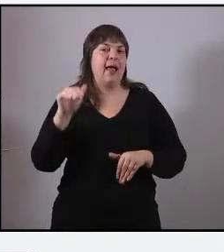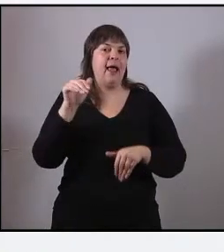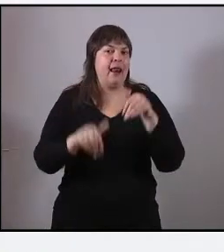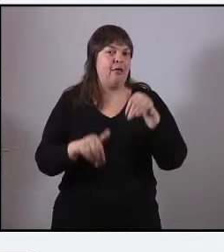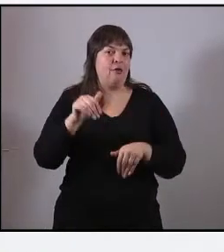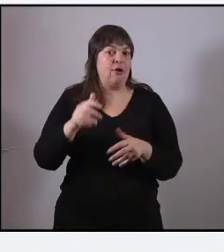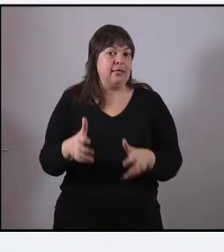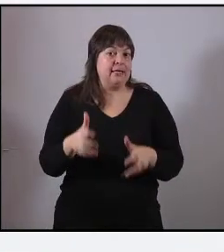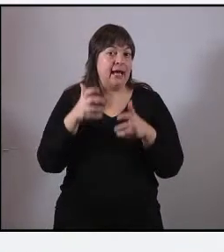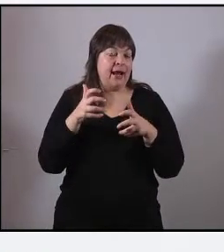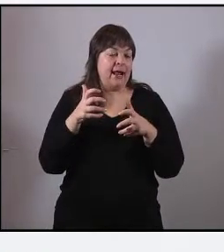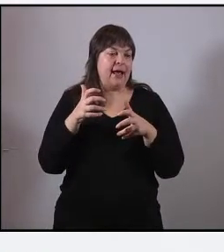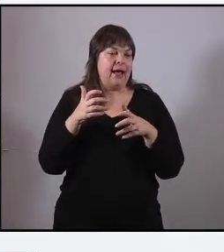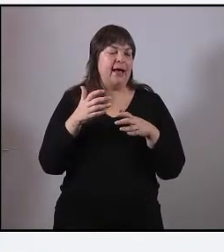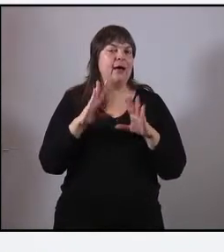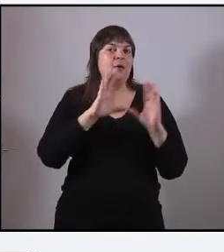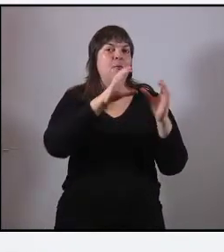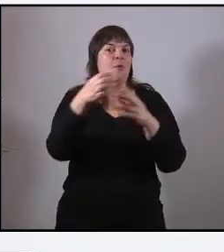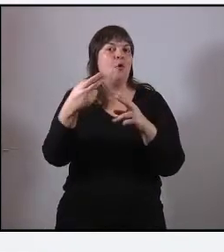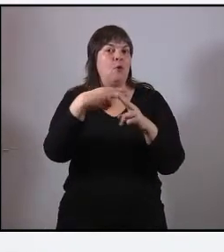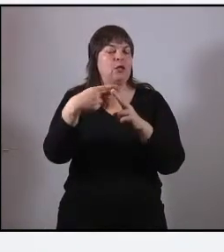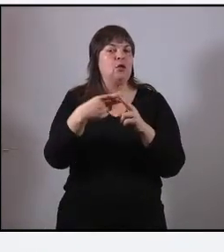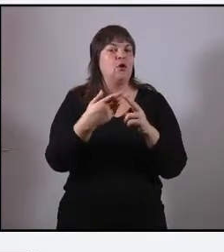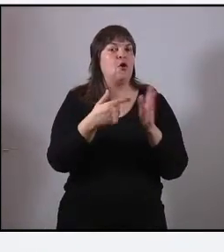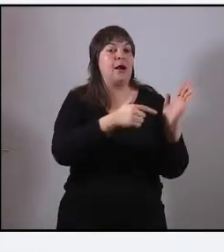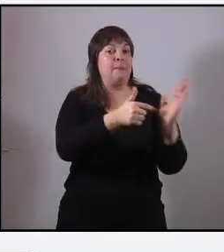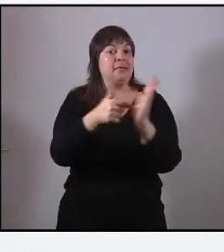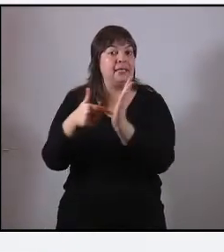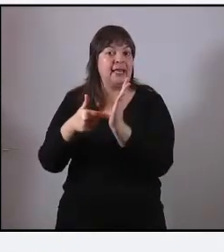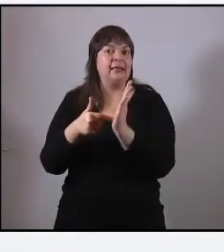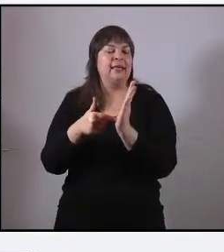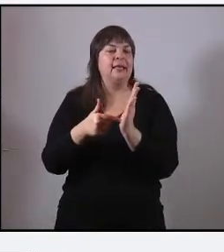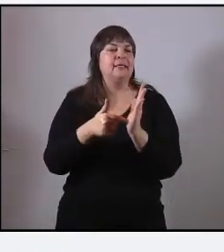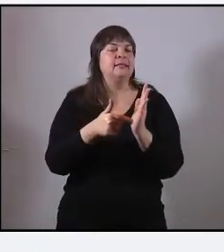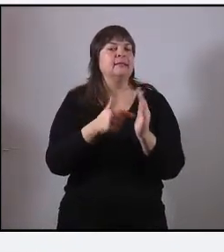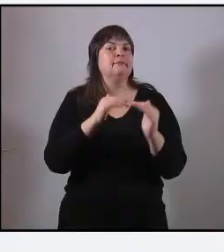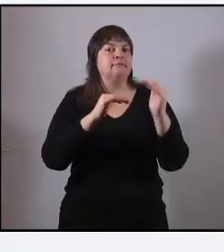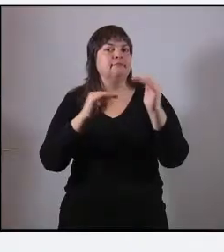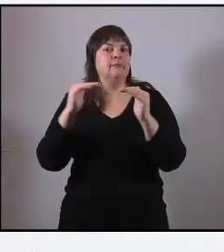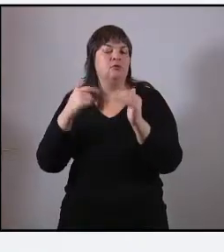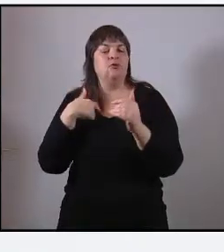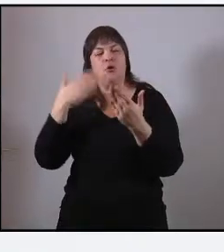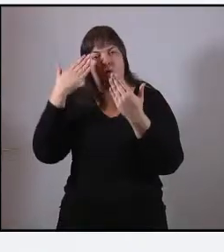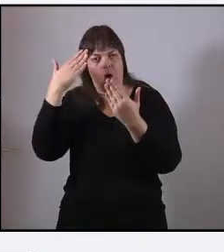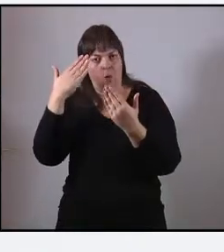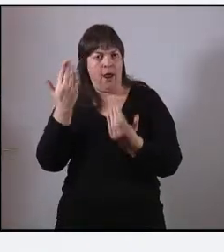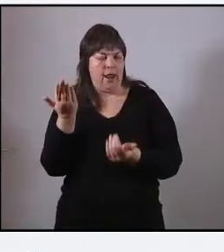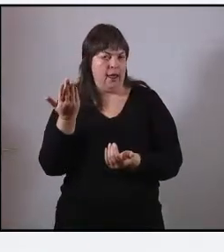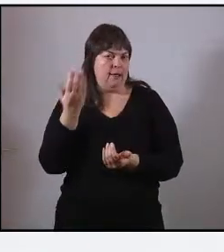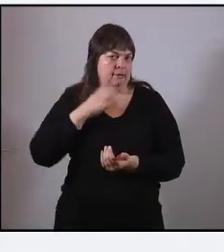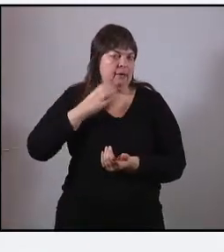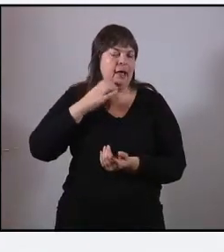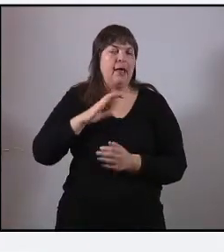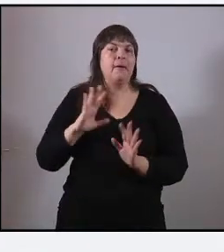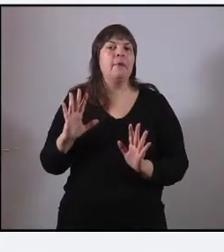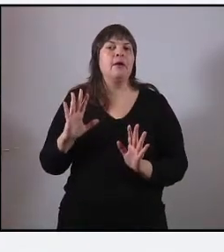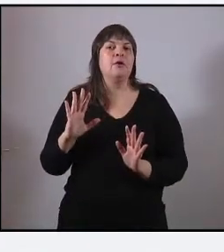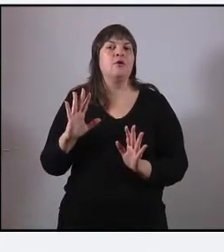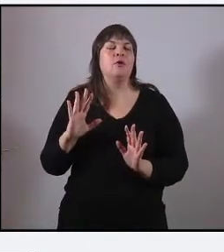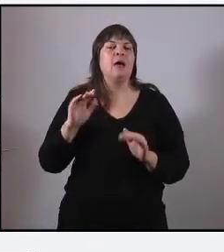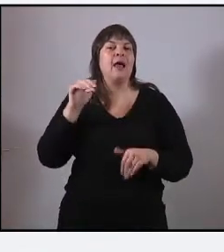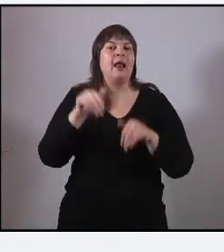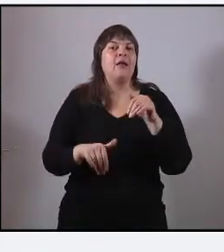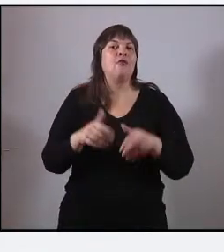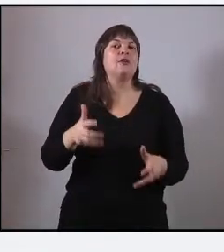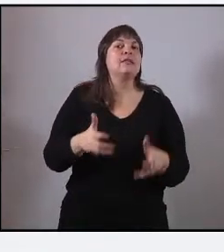elecciones, el resto de representantes políticos tienen que estar a la altura y, por supuesto, felicitarle por ello. O sea, es evidente que quien ha ganado las